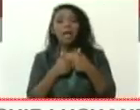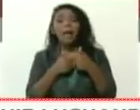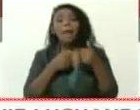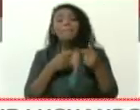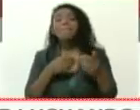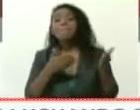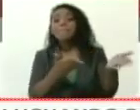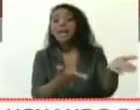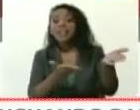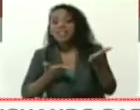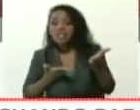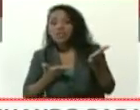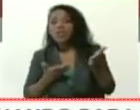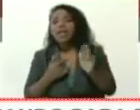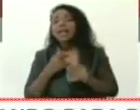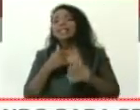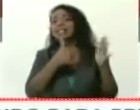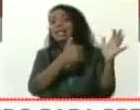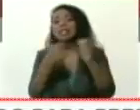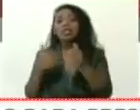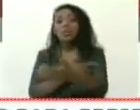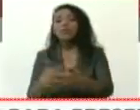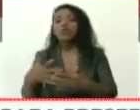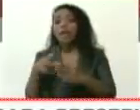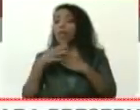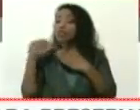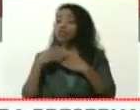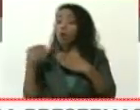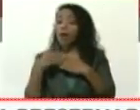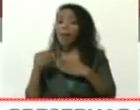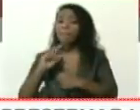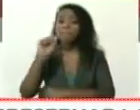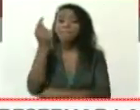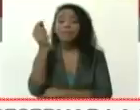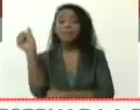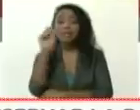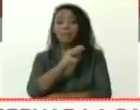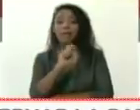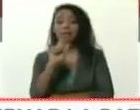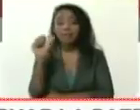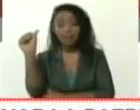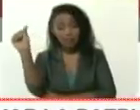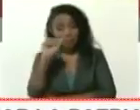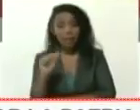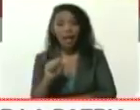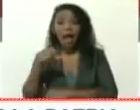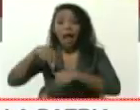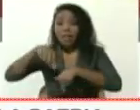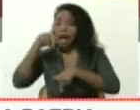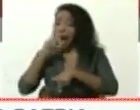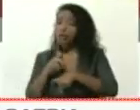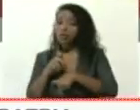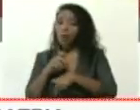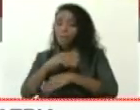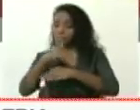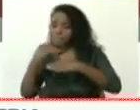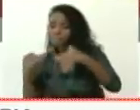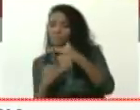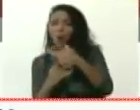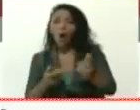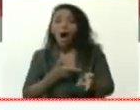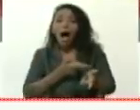de más de 600 millones de dólares en el primer semestre. Este año, bajo las